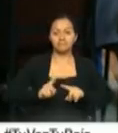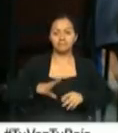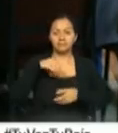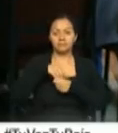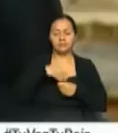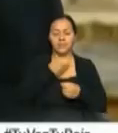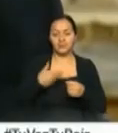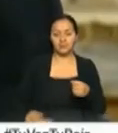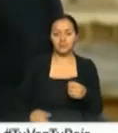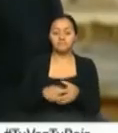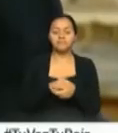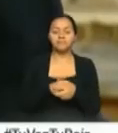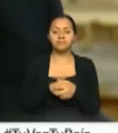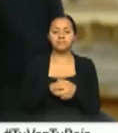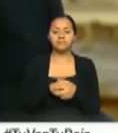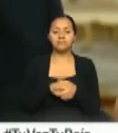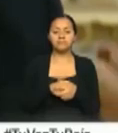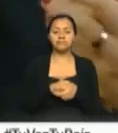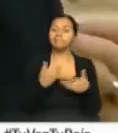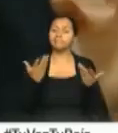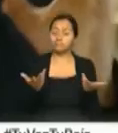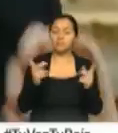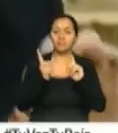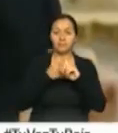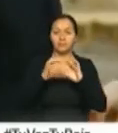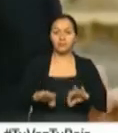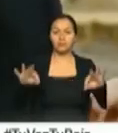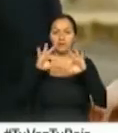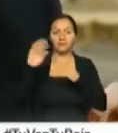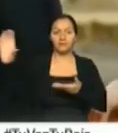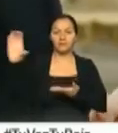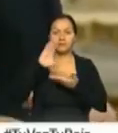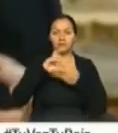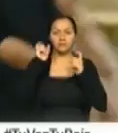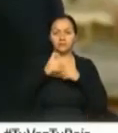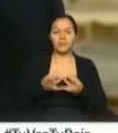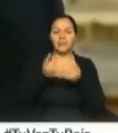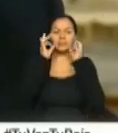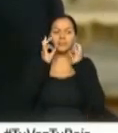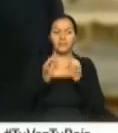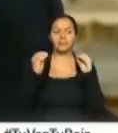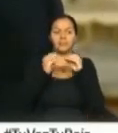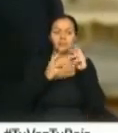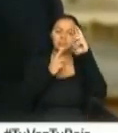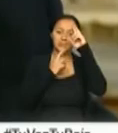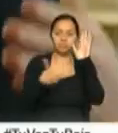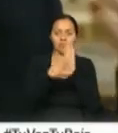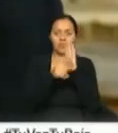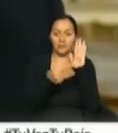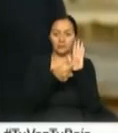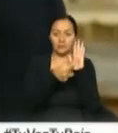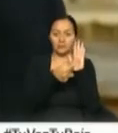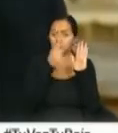del Ejecutivo. La idea, como digo, es sean inversiones de calidad, inversiones que respeten nuestra legislación nacional,